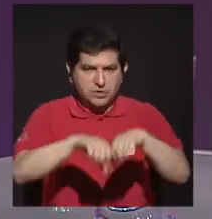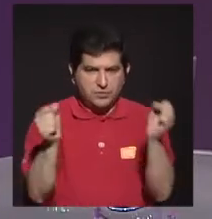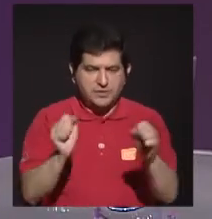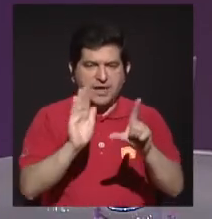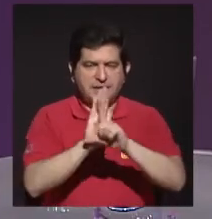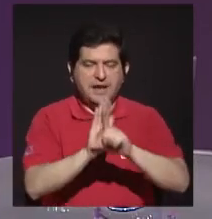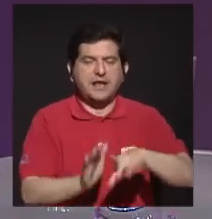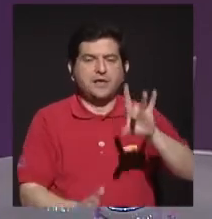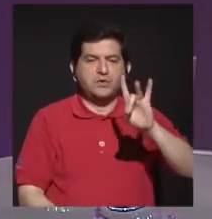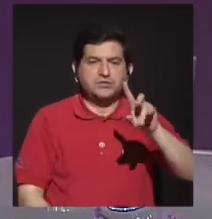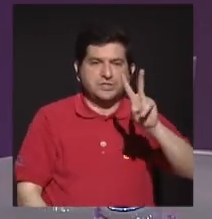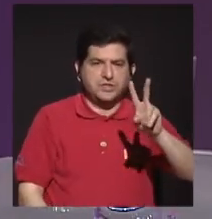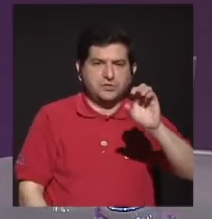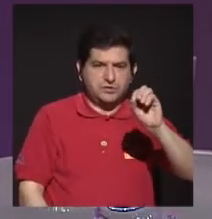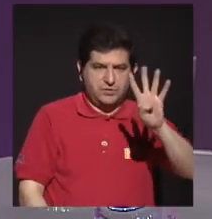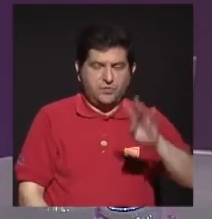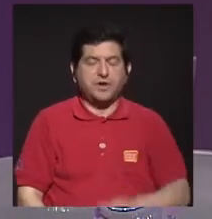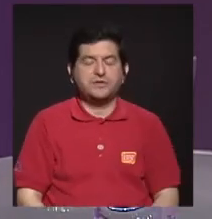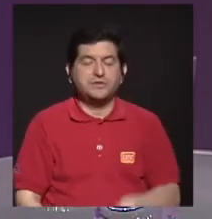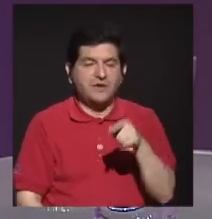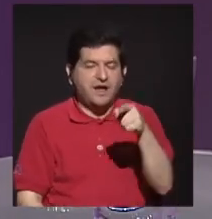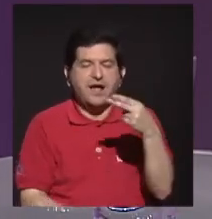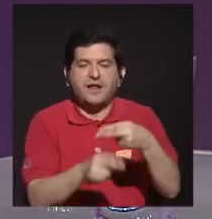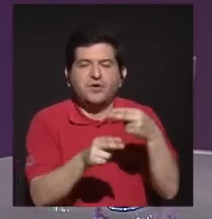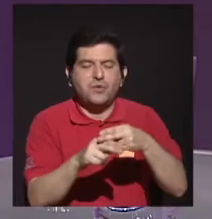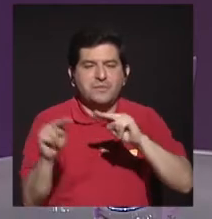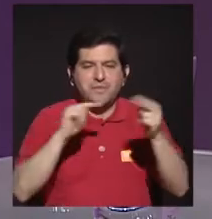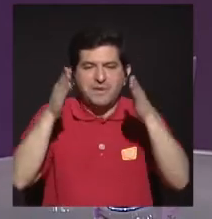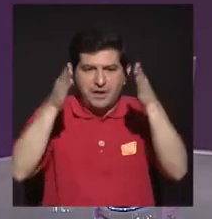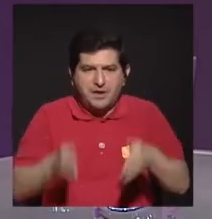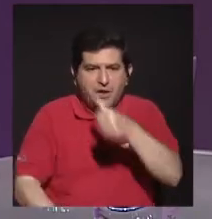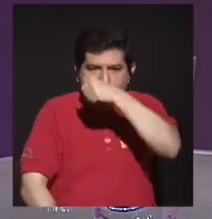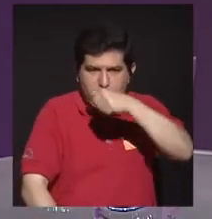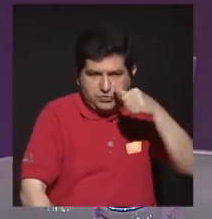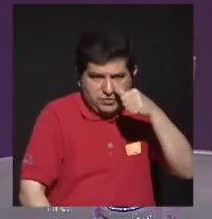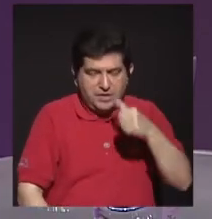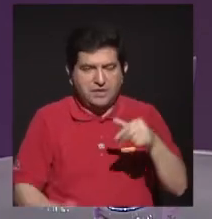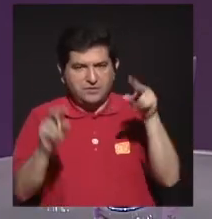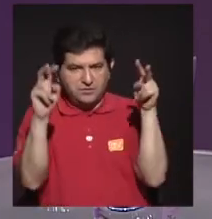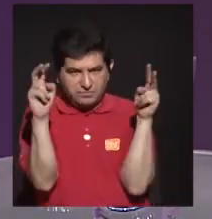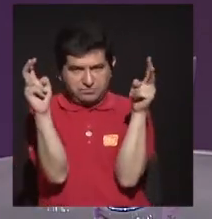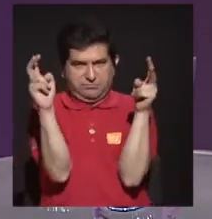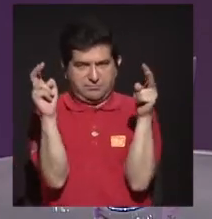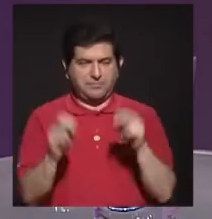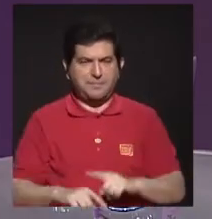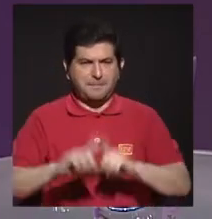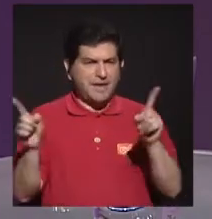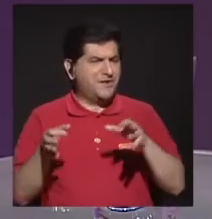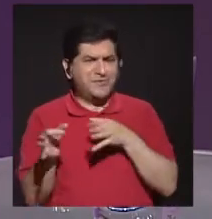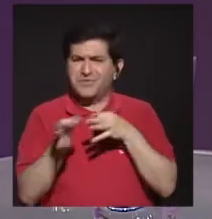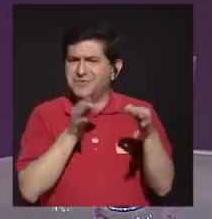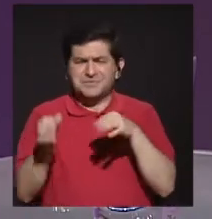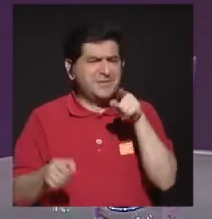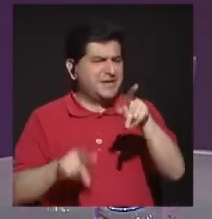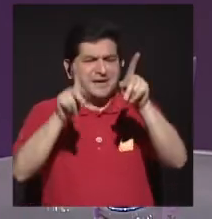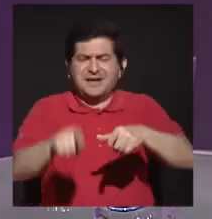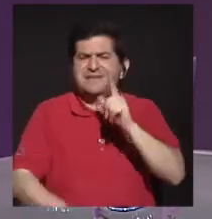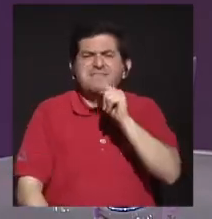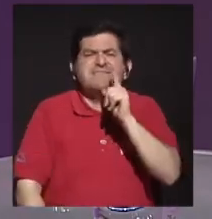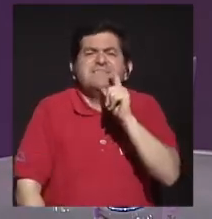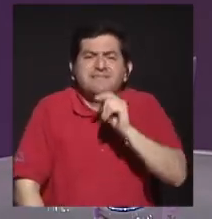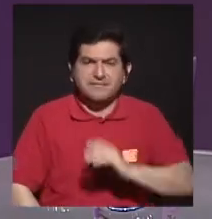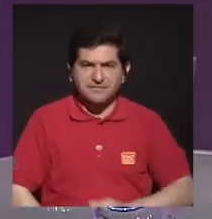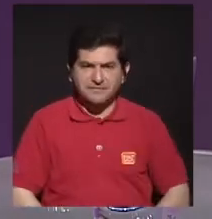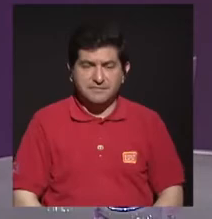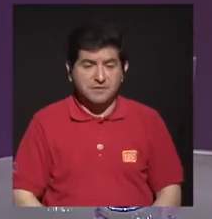ley 8204 se les llama narcotraficantes, ¿verdad? Uh-huh. El narcotraficante no explica quiénes son esas personas